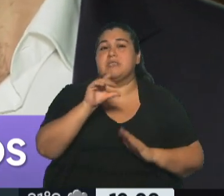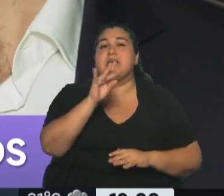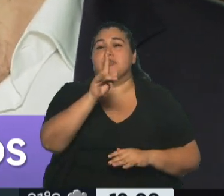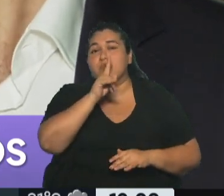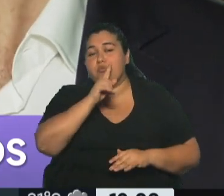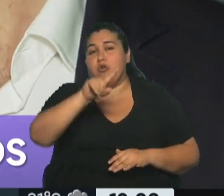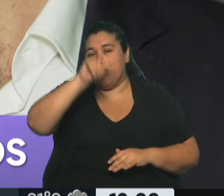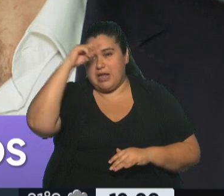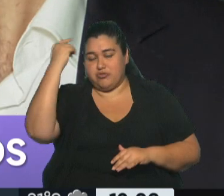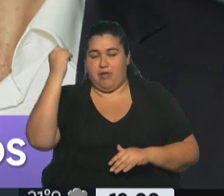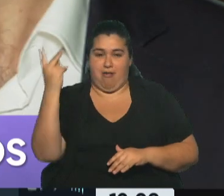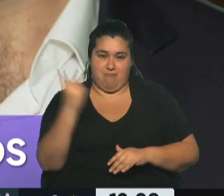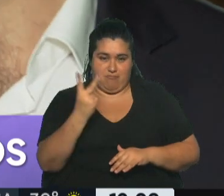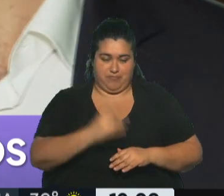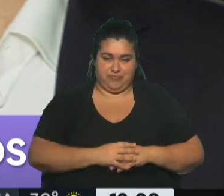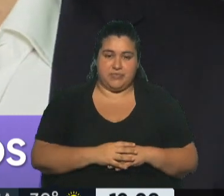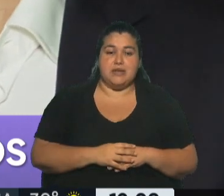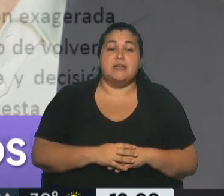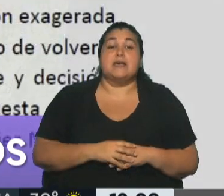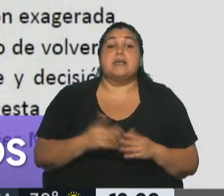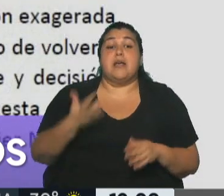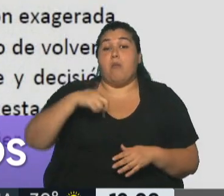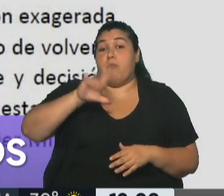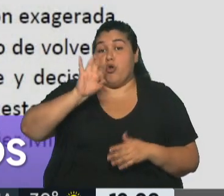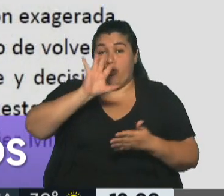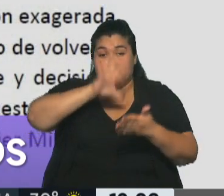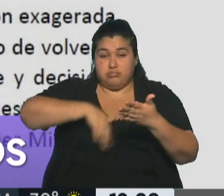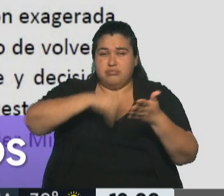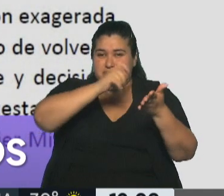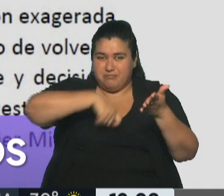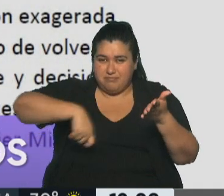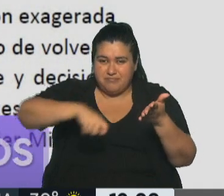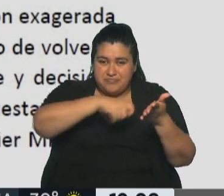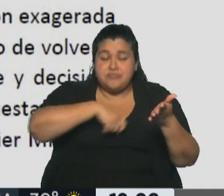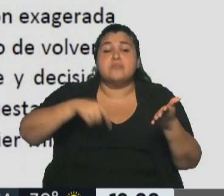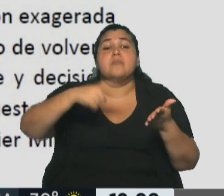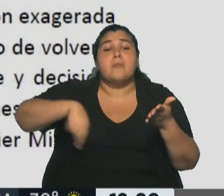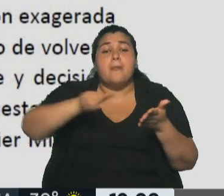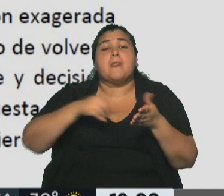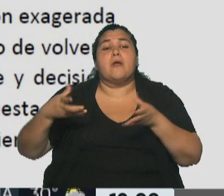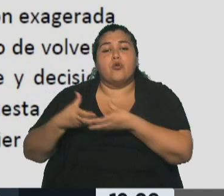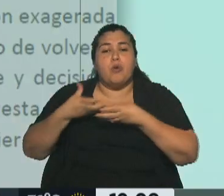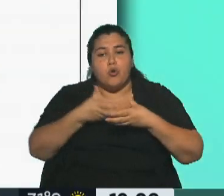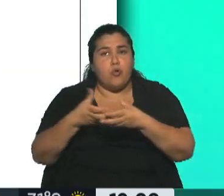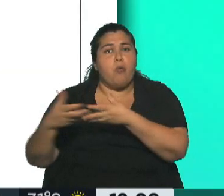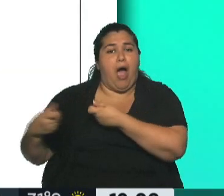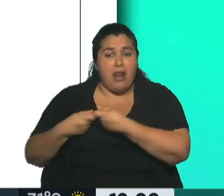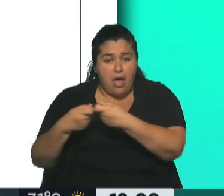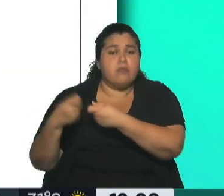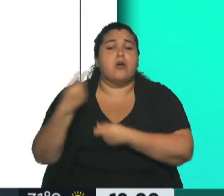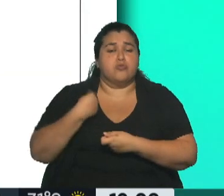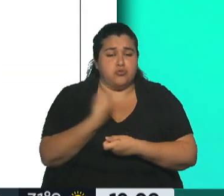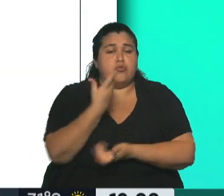y chubut ahí está el comunicado del Pro los abajos firmantes dirigentes y militantes del Pro y de fuerzas aliadas compartimos de